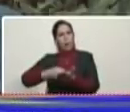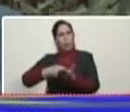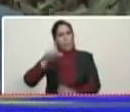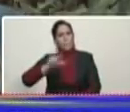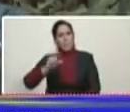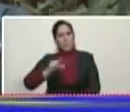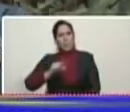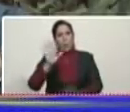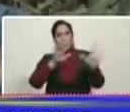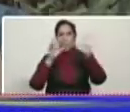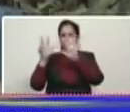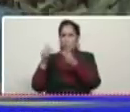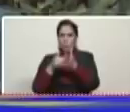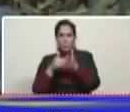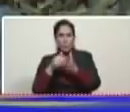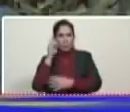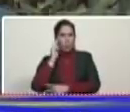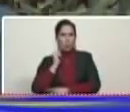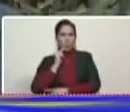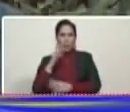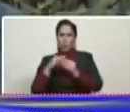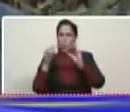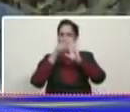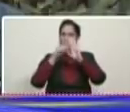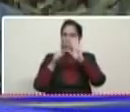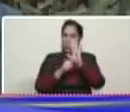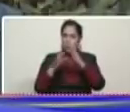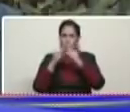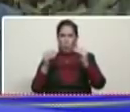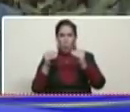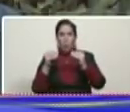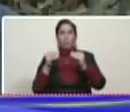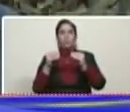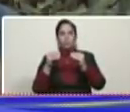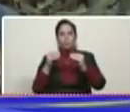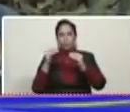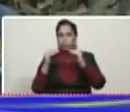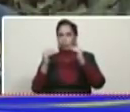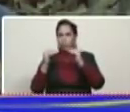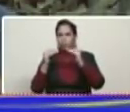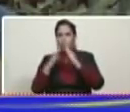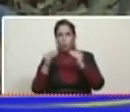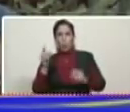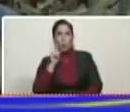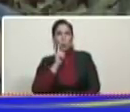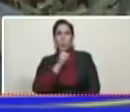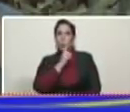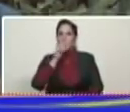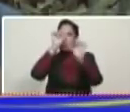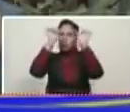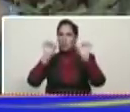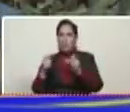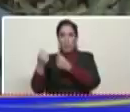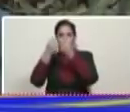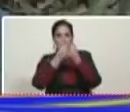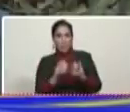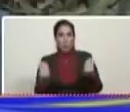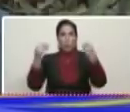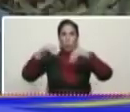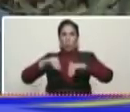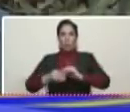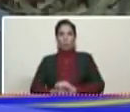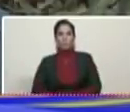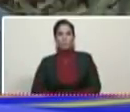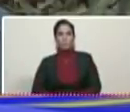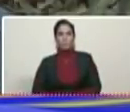y deben cumplirse todas las reglas de juego para ir estabilizando lo que hemos llamado el sistema de precios acordados y justos.